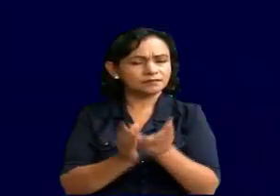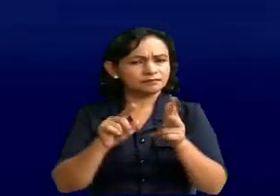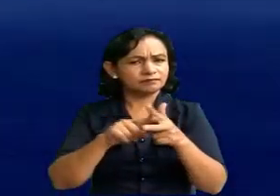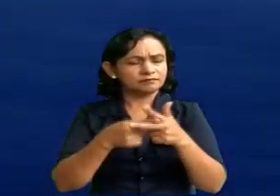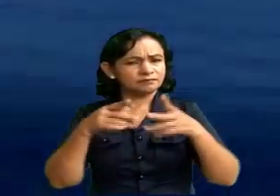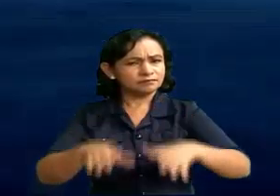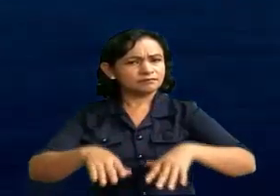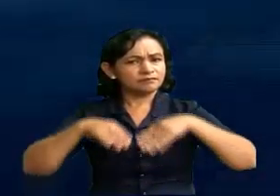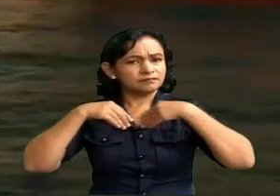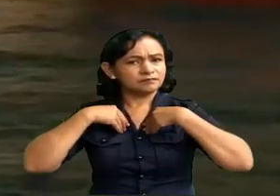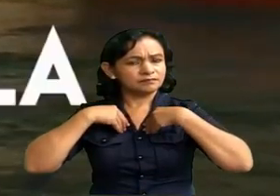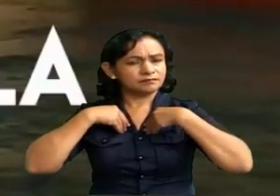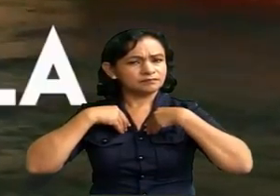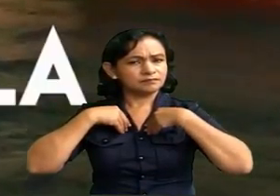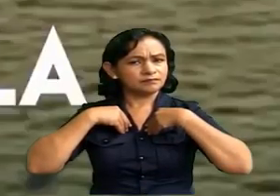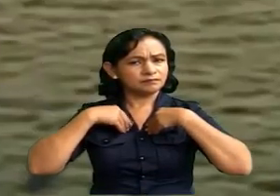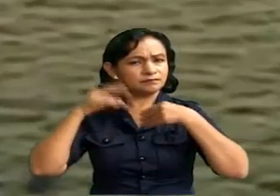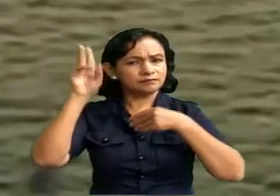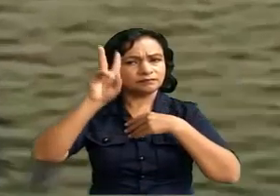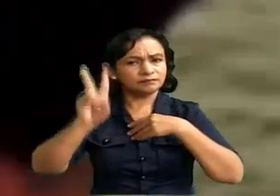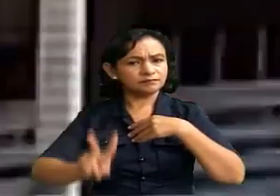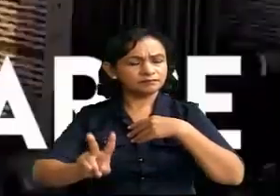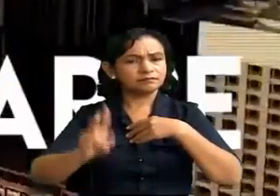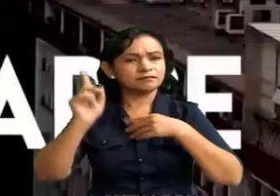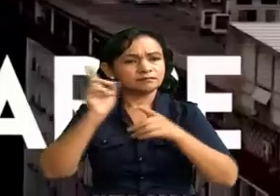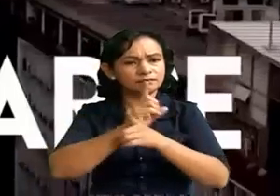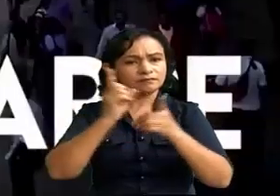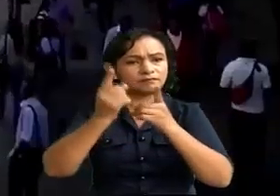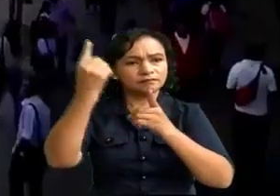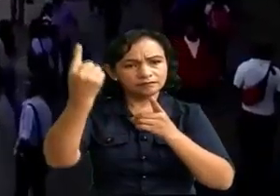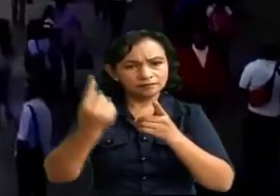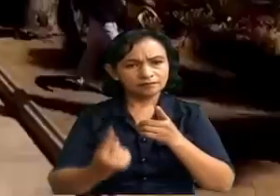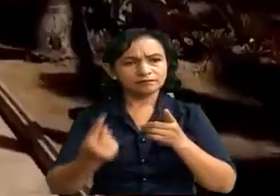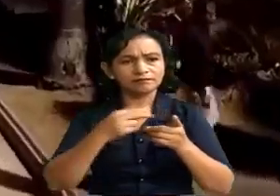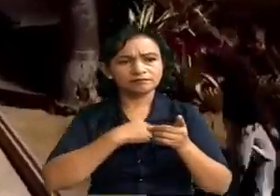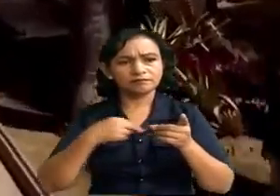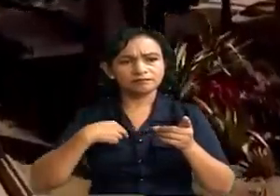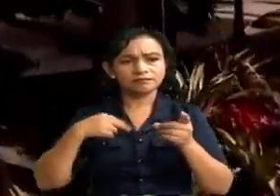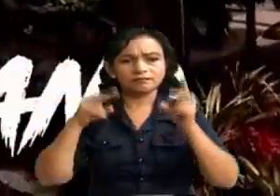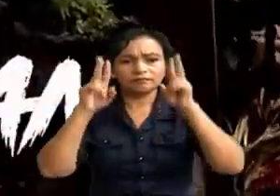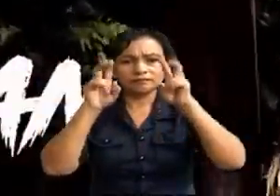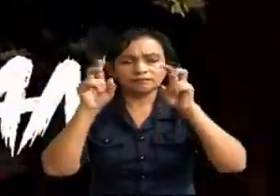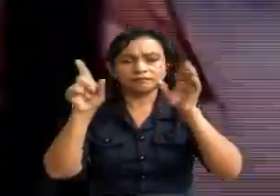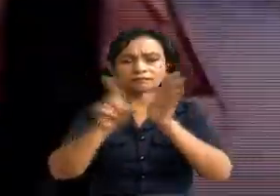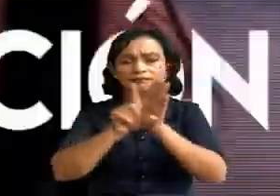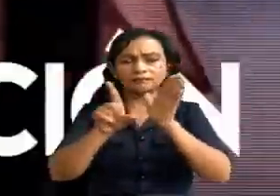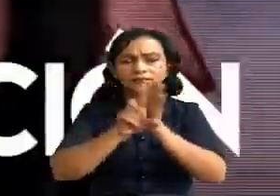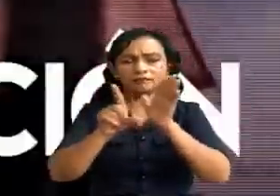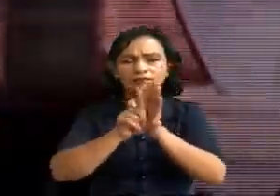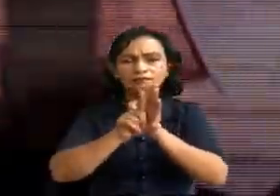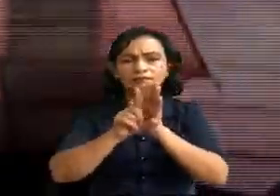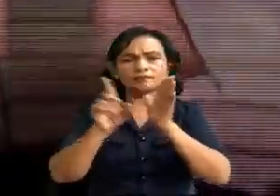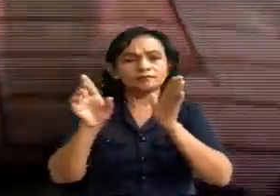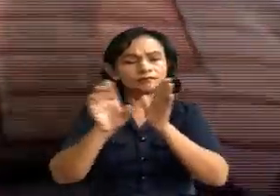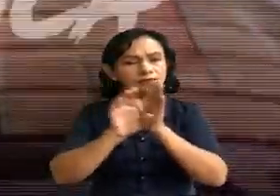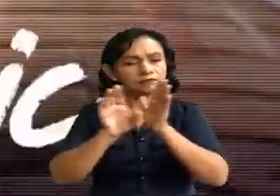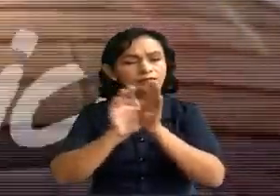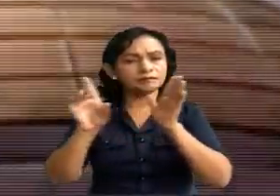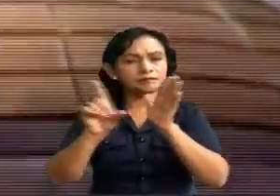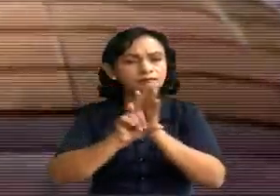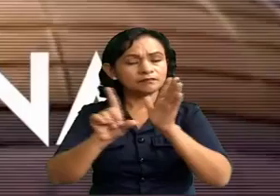aceptar que el que venga a invertir en Venezuela tiene que venir a subordinarse al marco legal venezolano, a la constitución y a las leyes de